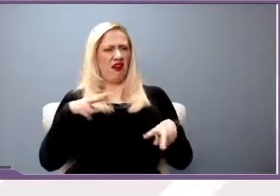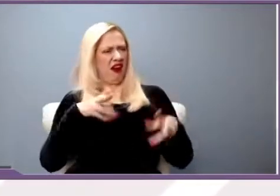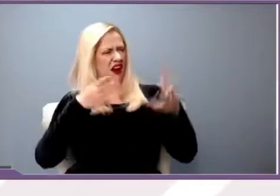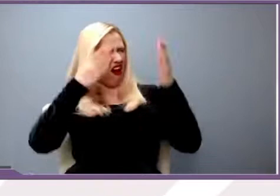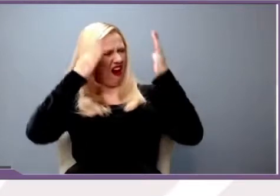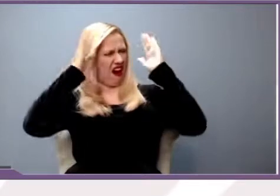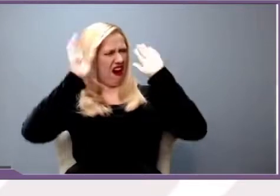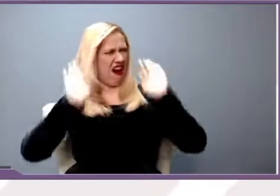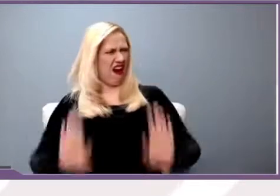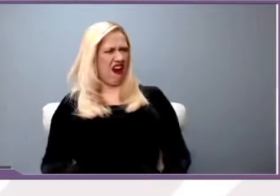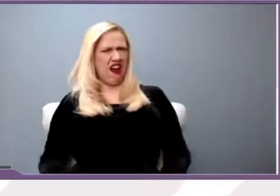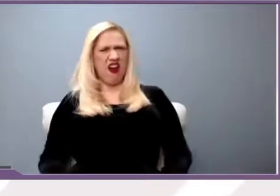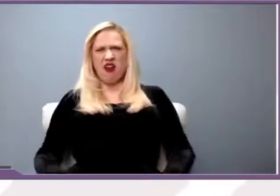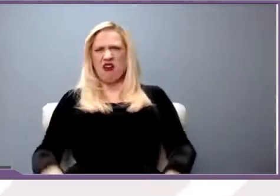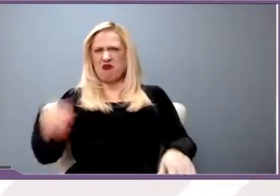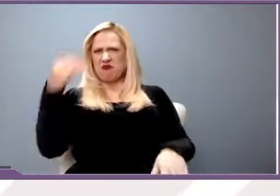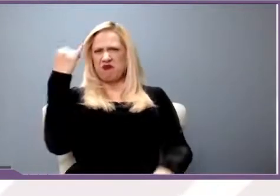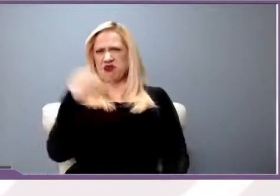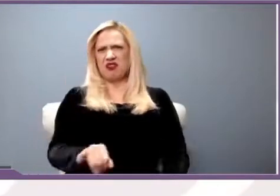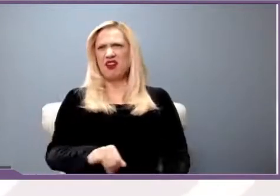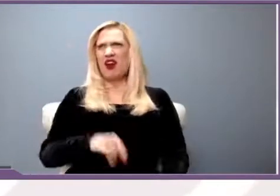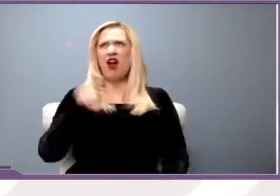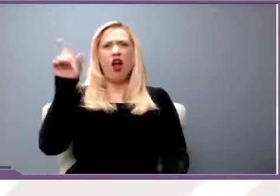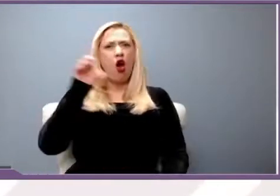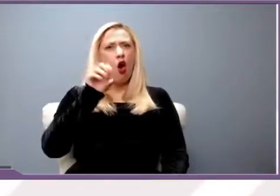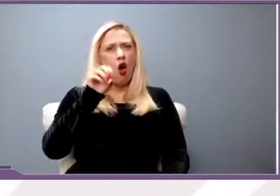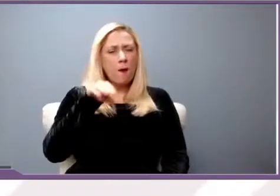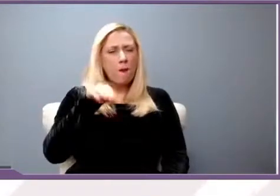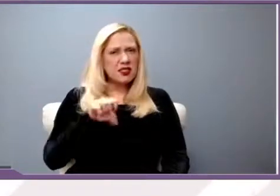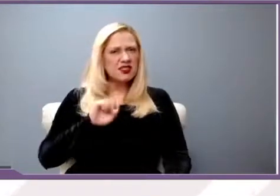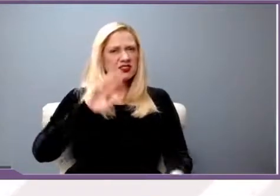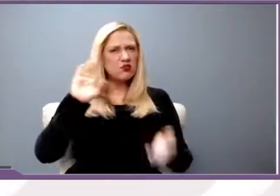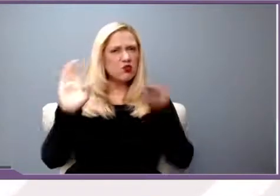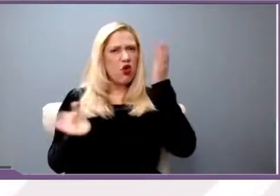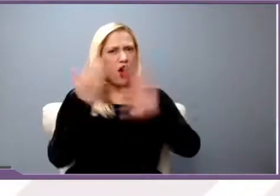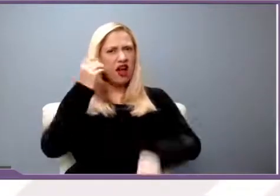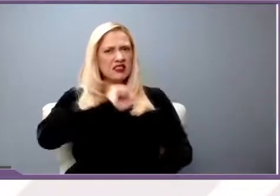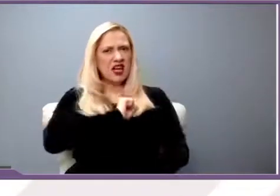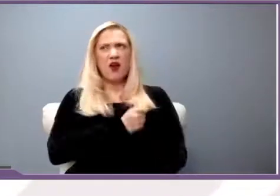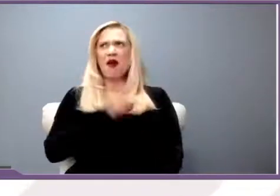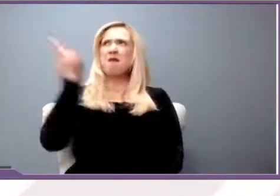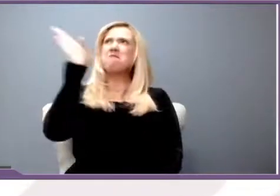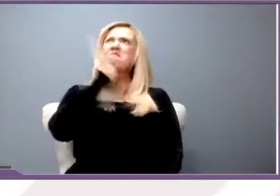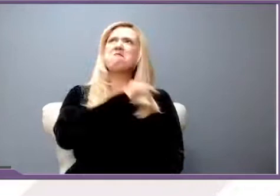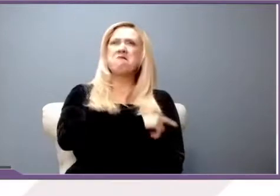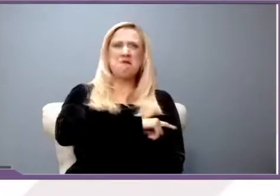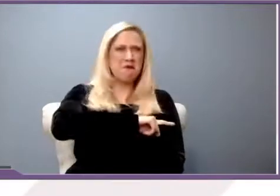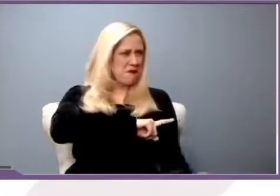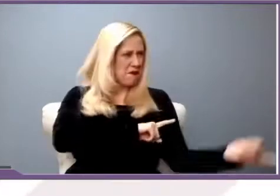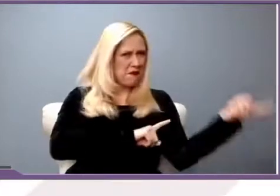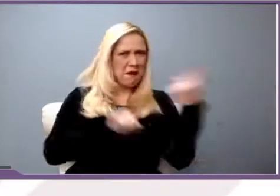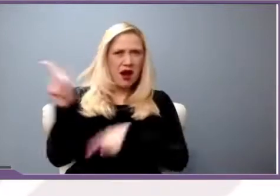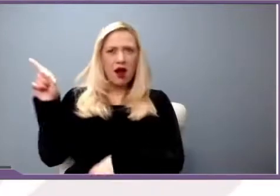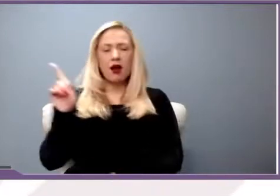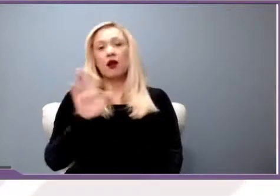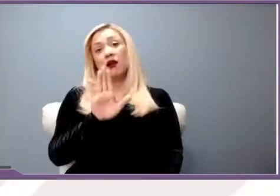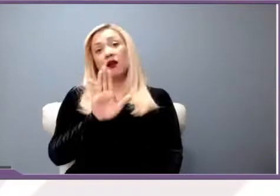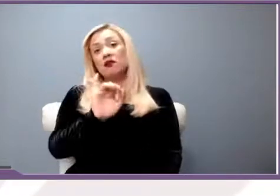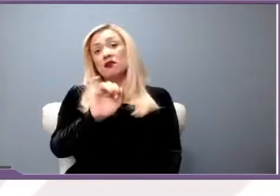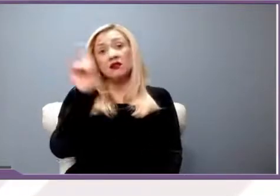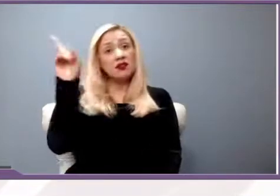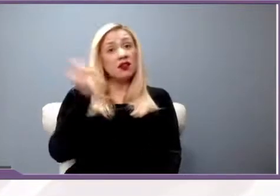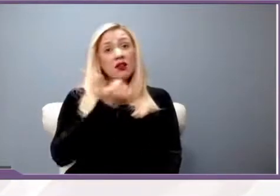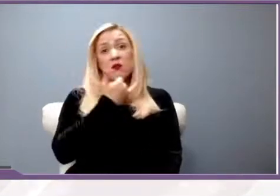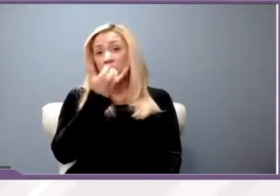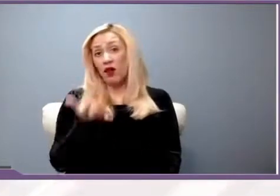OMS está mal y que entonces lo que plantea esta gran organización internacional está equivocado. Y yo